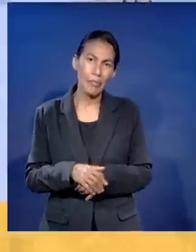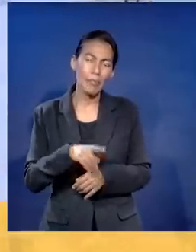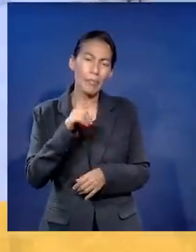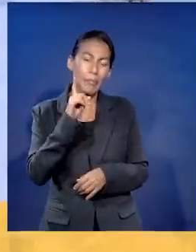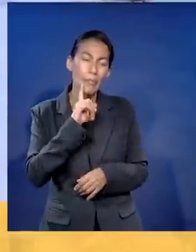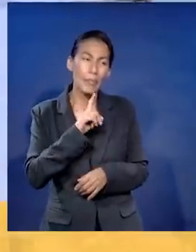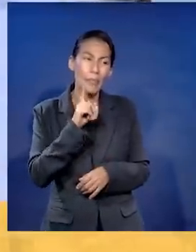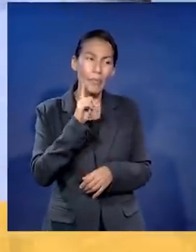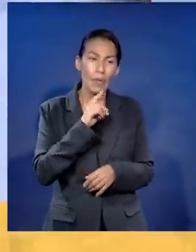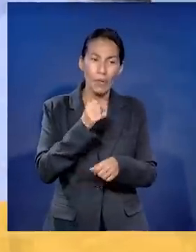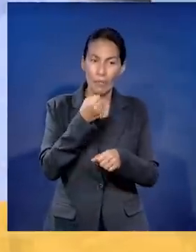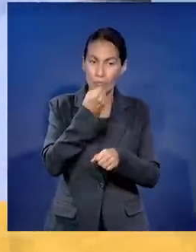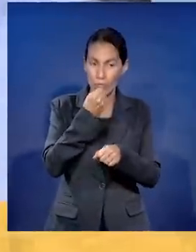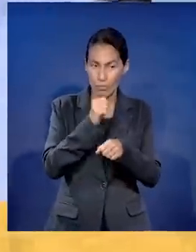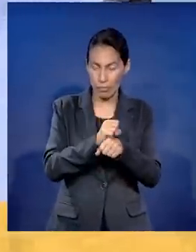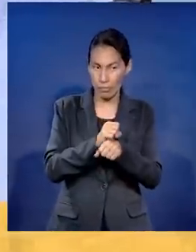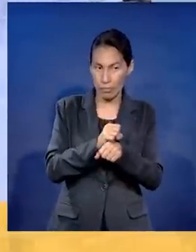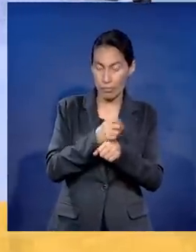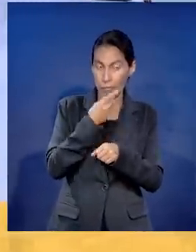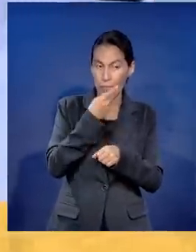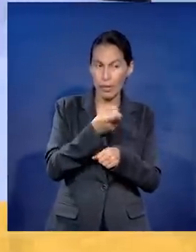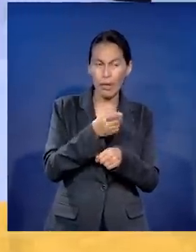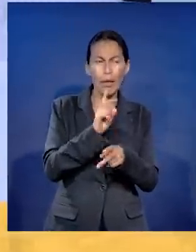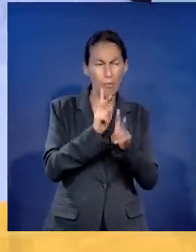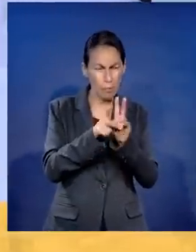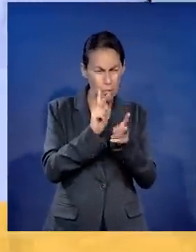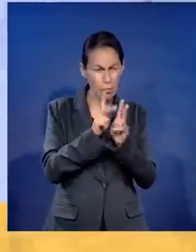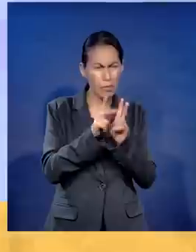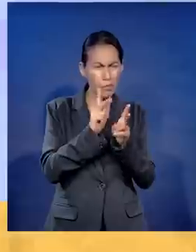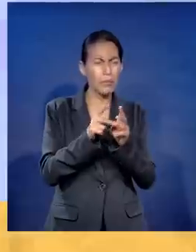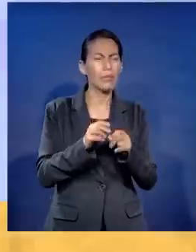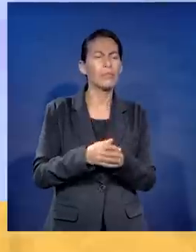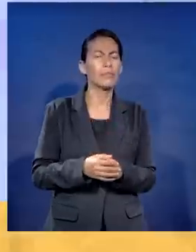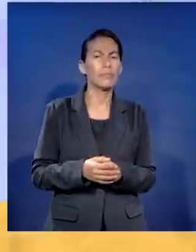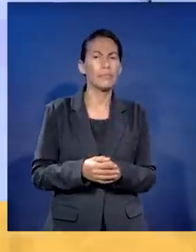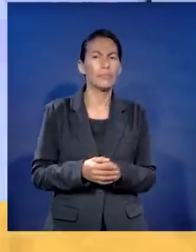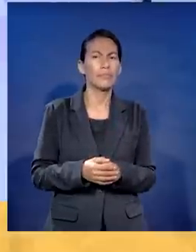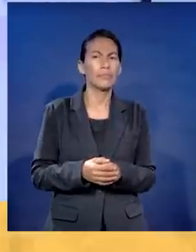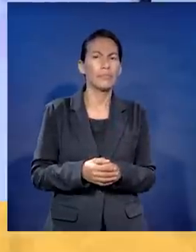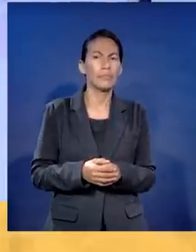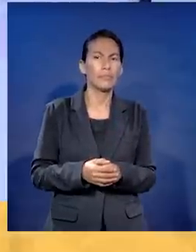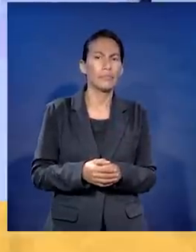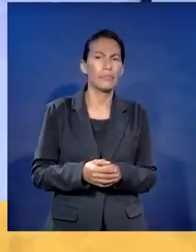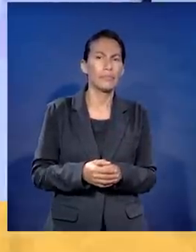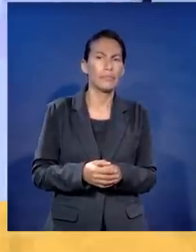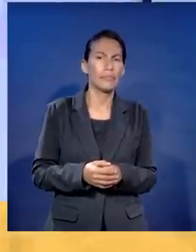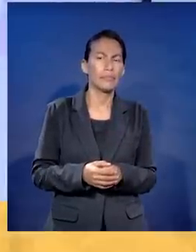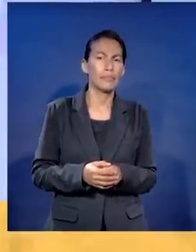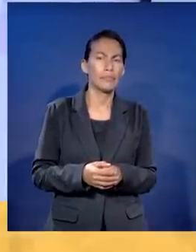pena y la muchacha la secretaria dice cuénteme